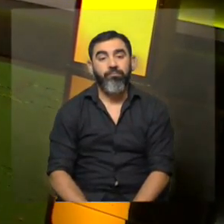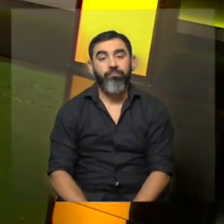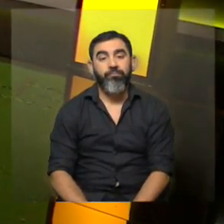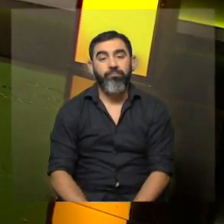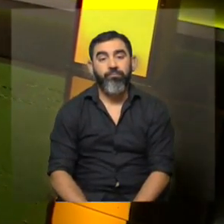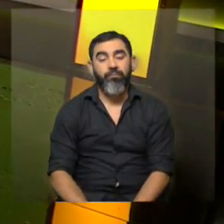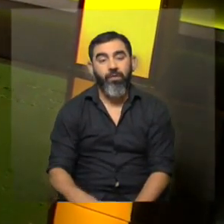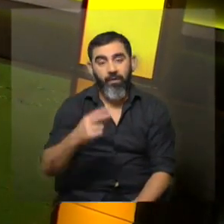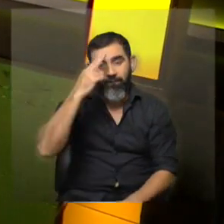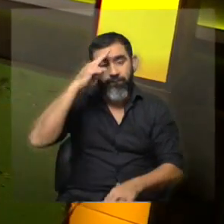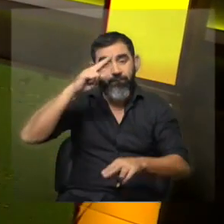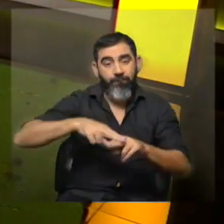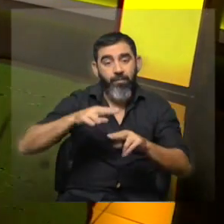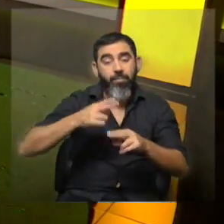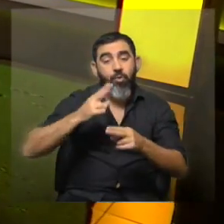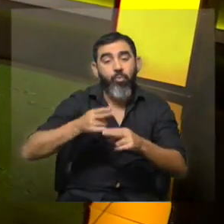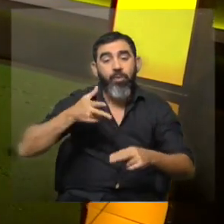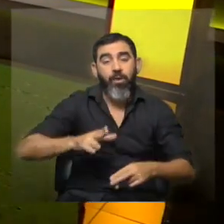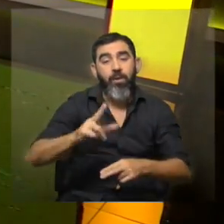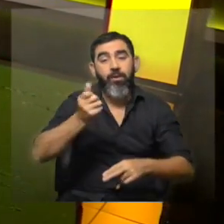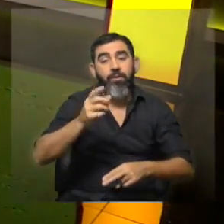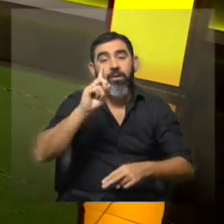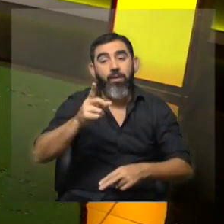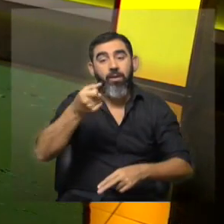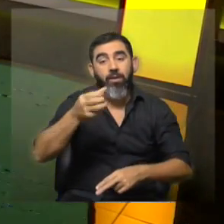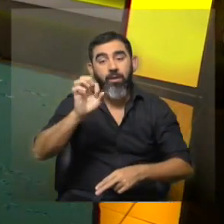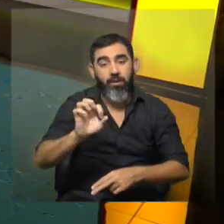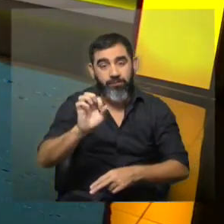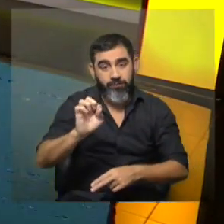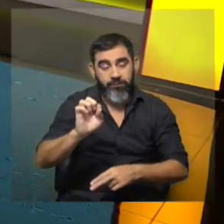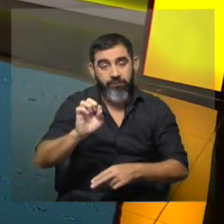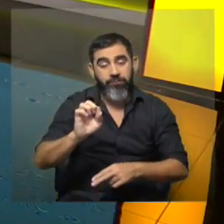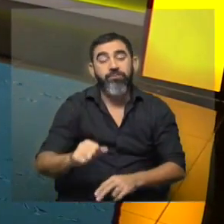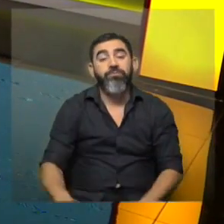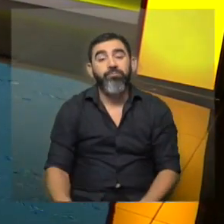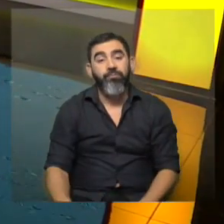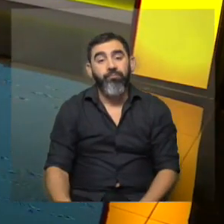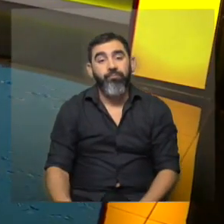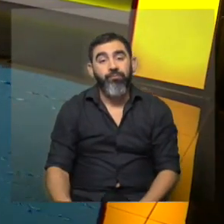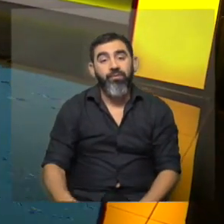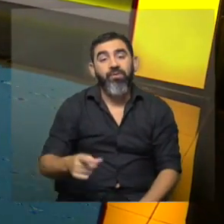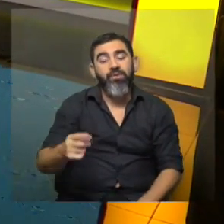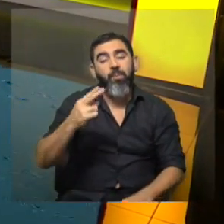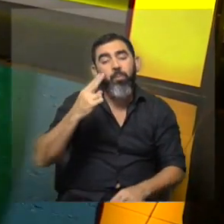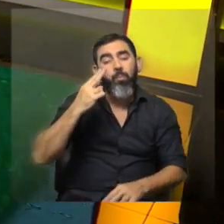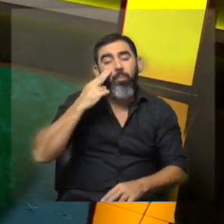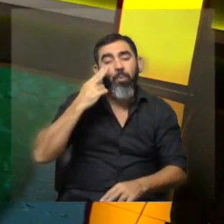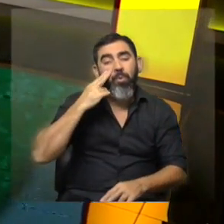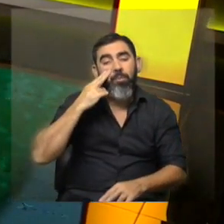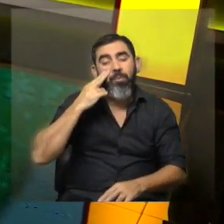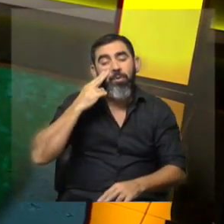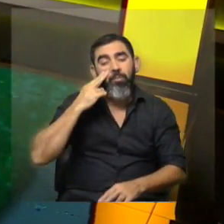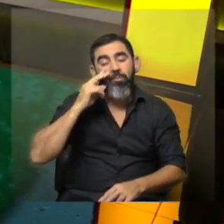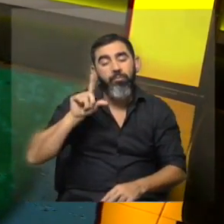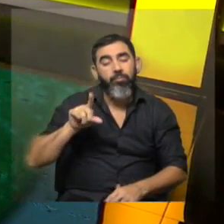La enfermedad de Chagas, también conocida como tripanosomiasis americana, es una afección causada por el